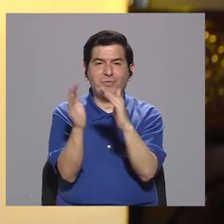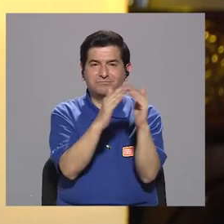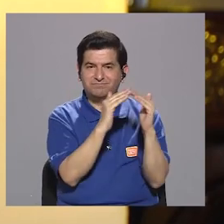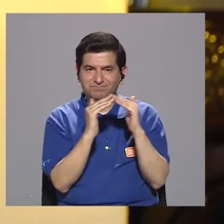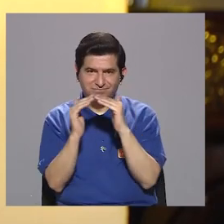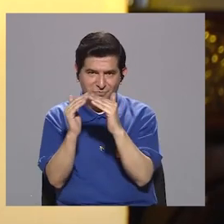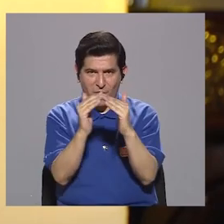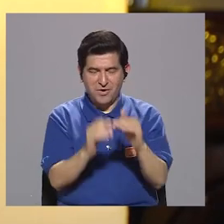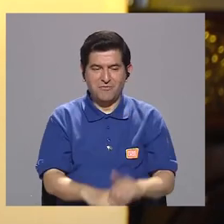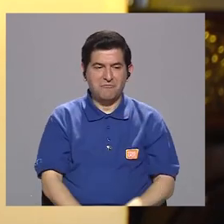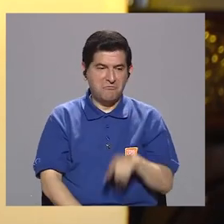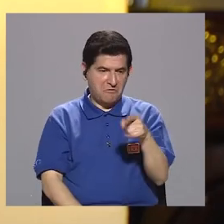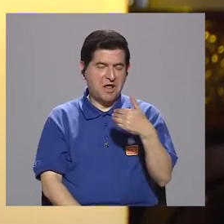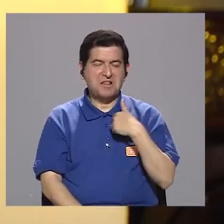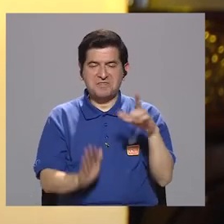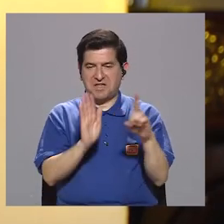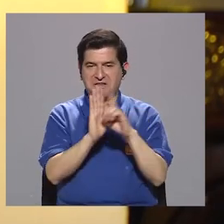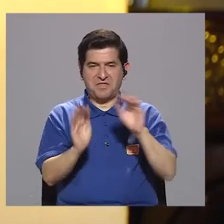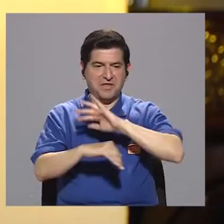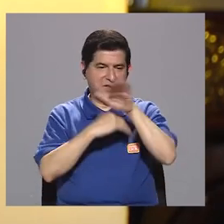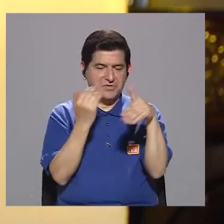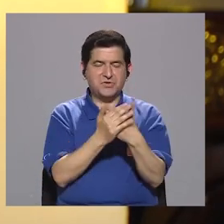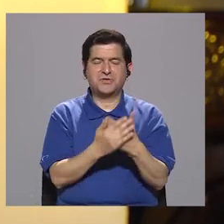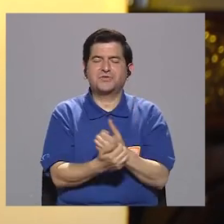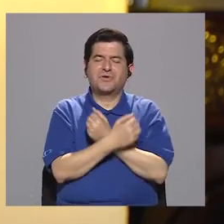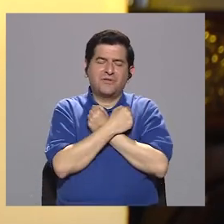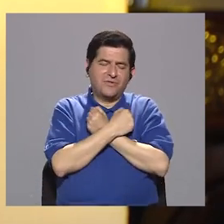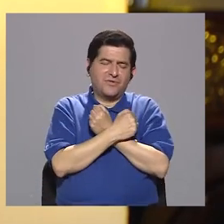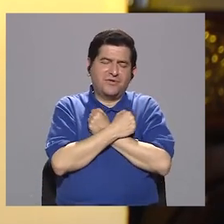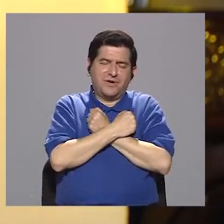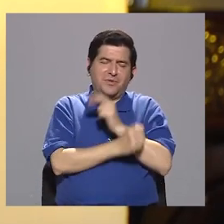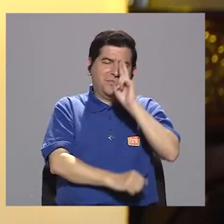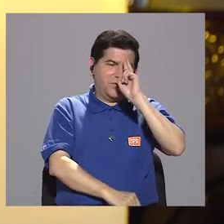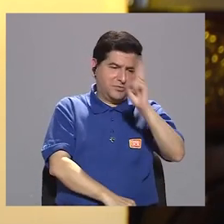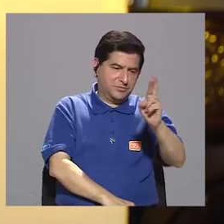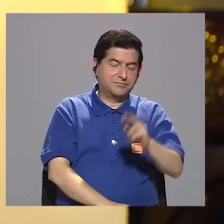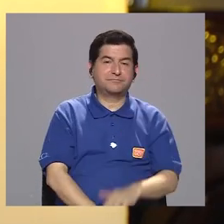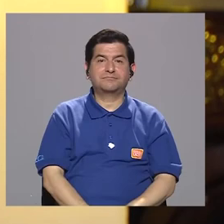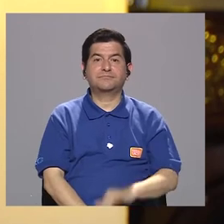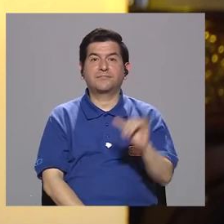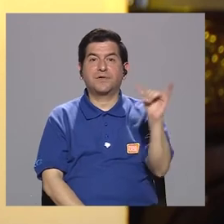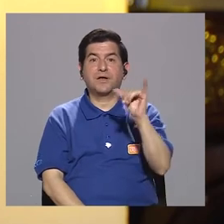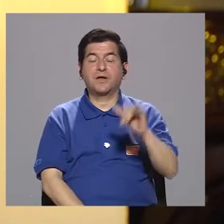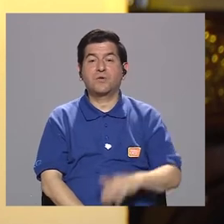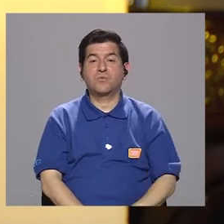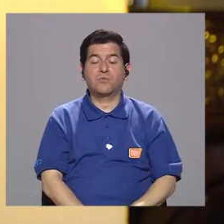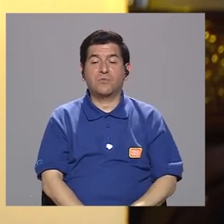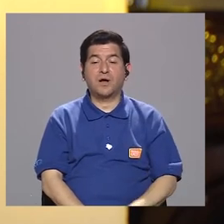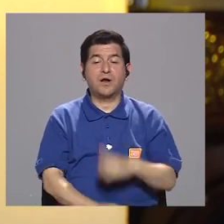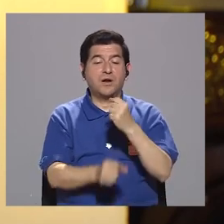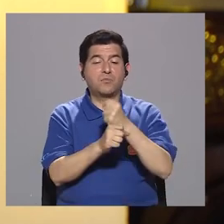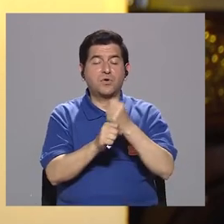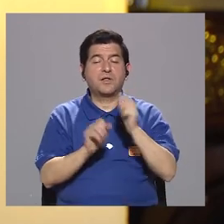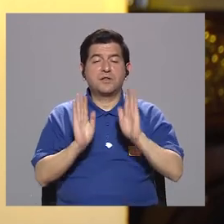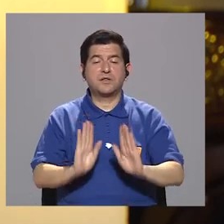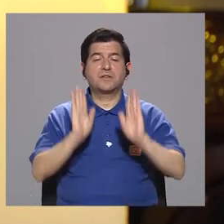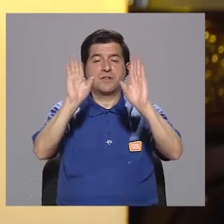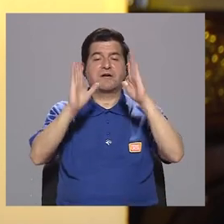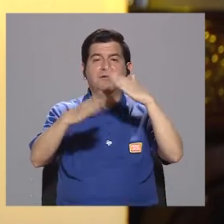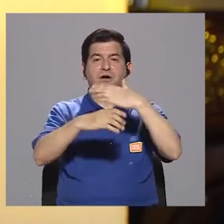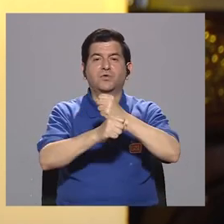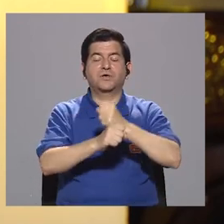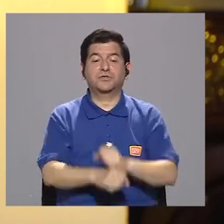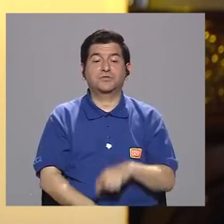pueblo, merece todo el cariño y admiración. Y también, pues, por la gran obra realizada. Eso